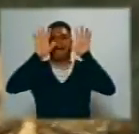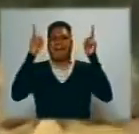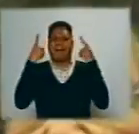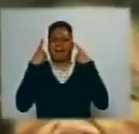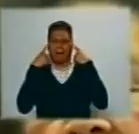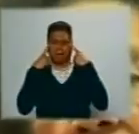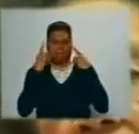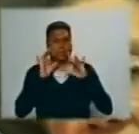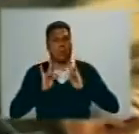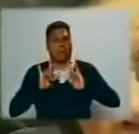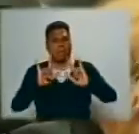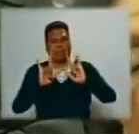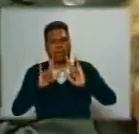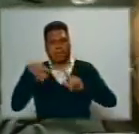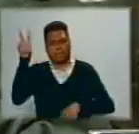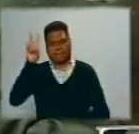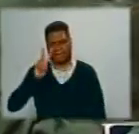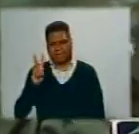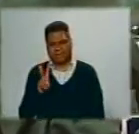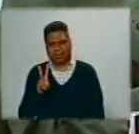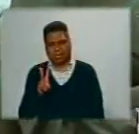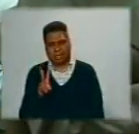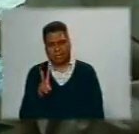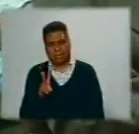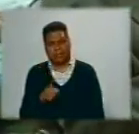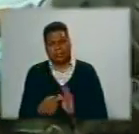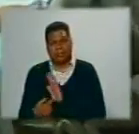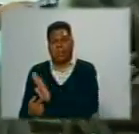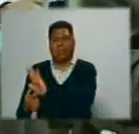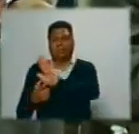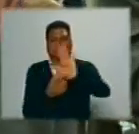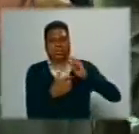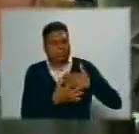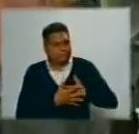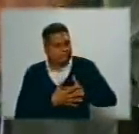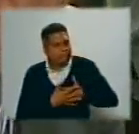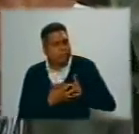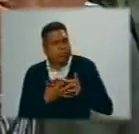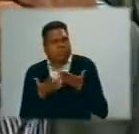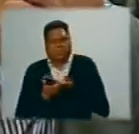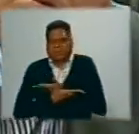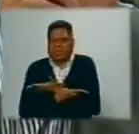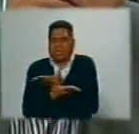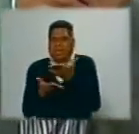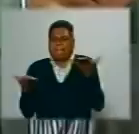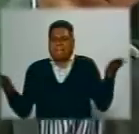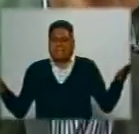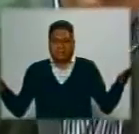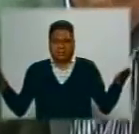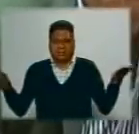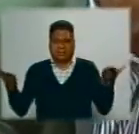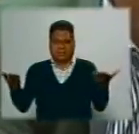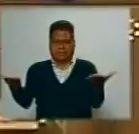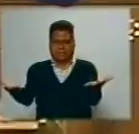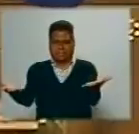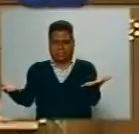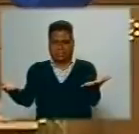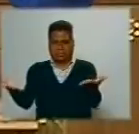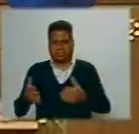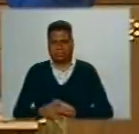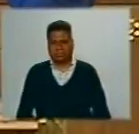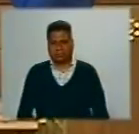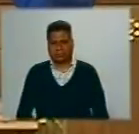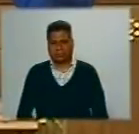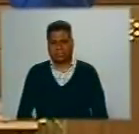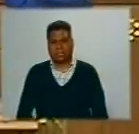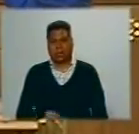amor por Venezuela, dando muestras de bondad, ha abierto los brazos y los ha